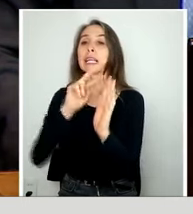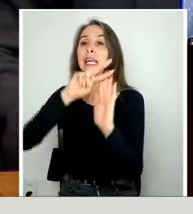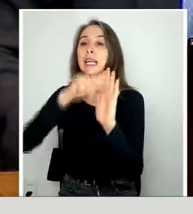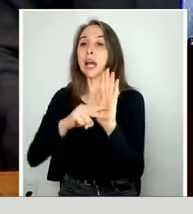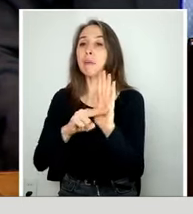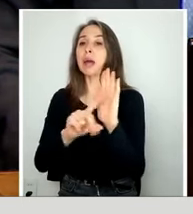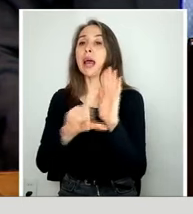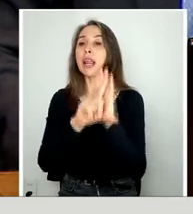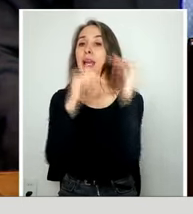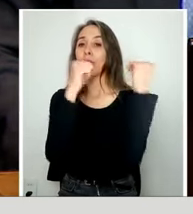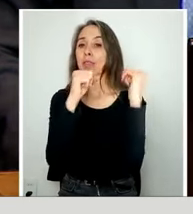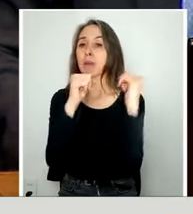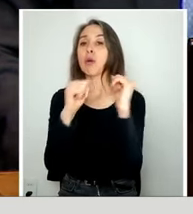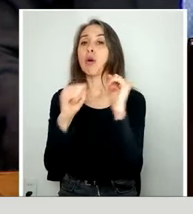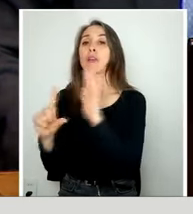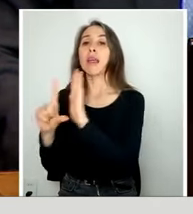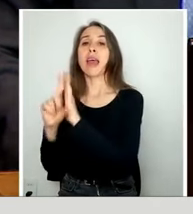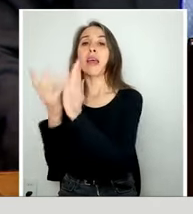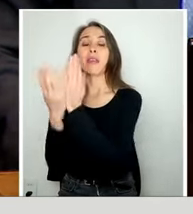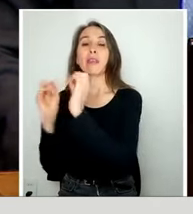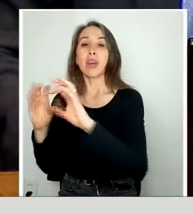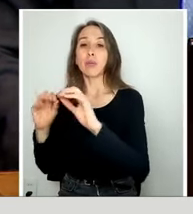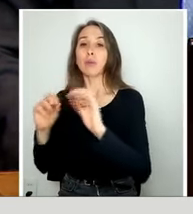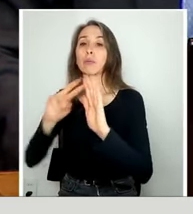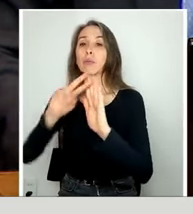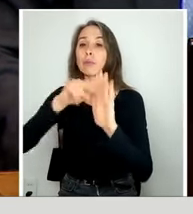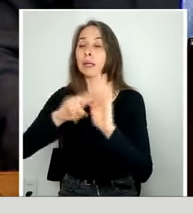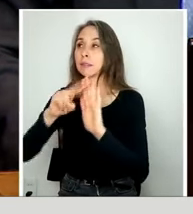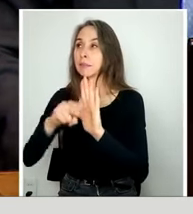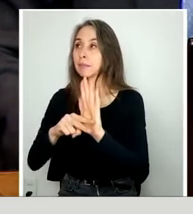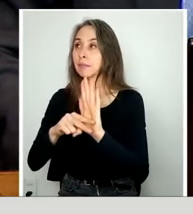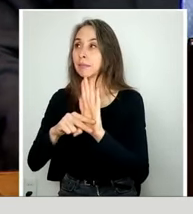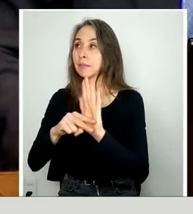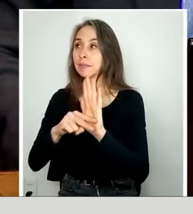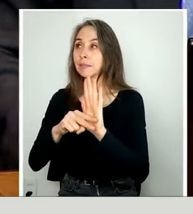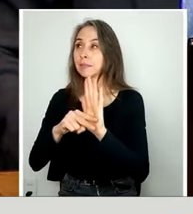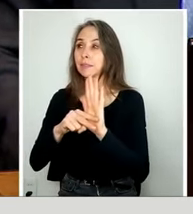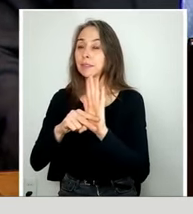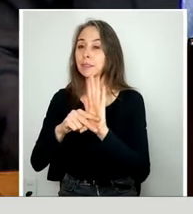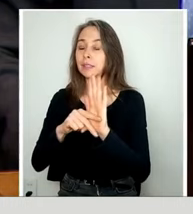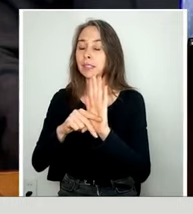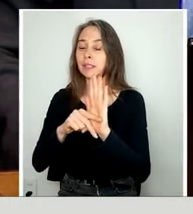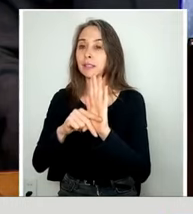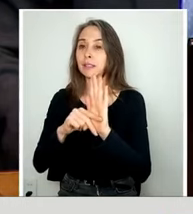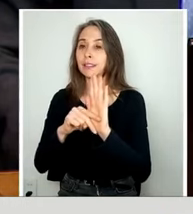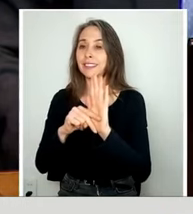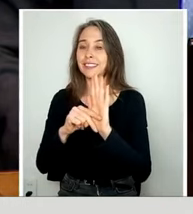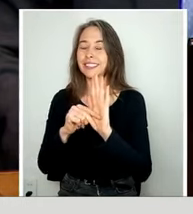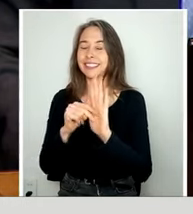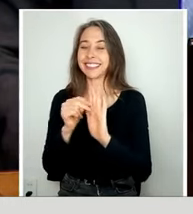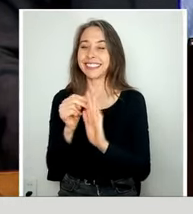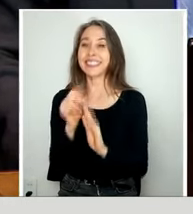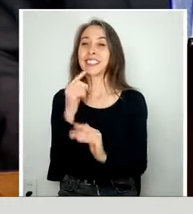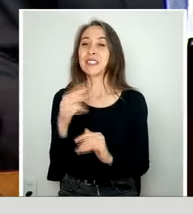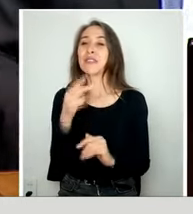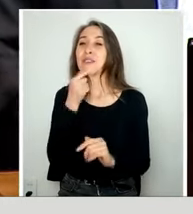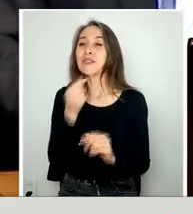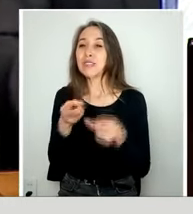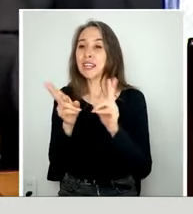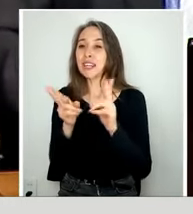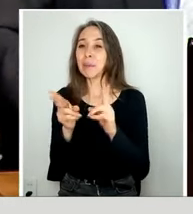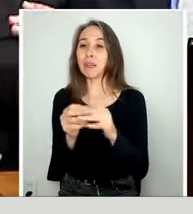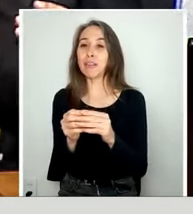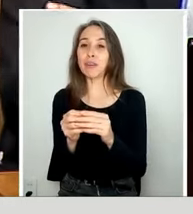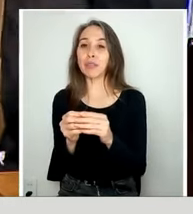deporte y educación con el objetivo de garantizar que los establecimientos educacionales brinden las facilidades necesarias para combinar